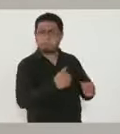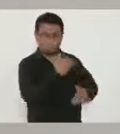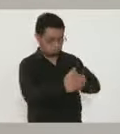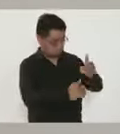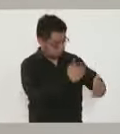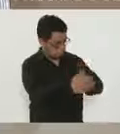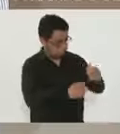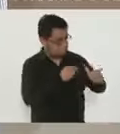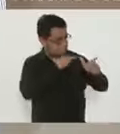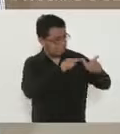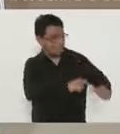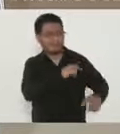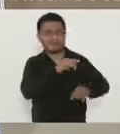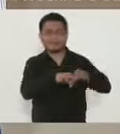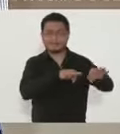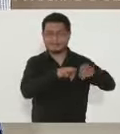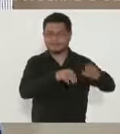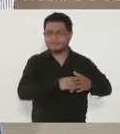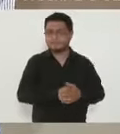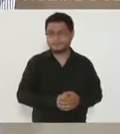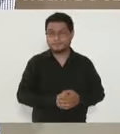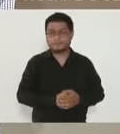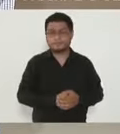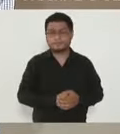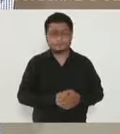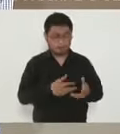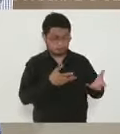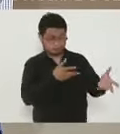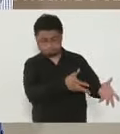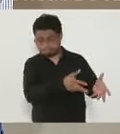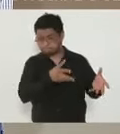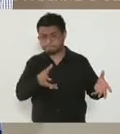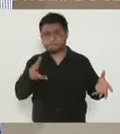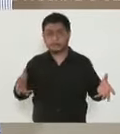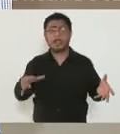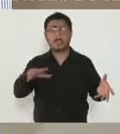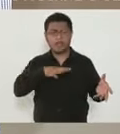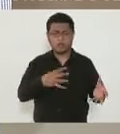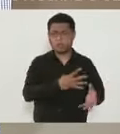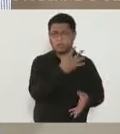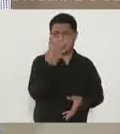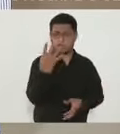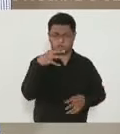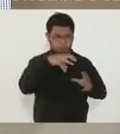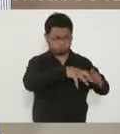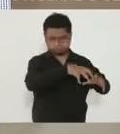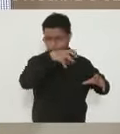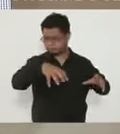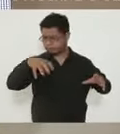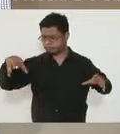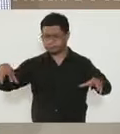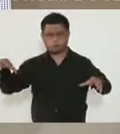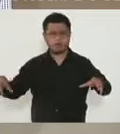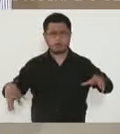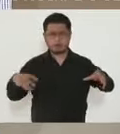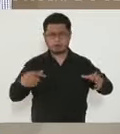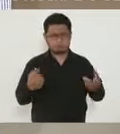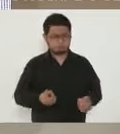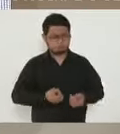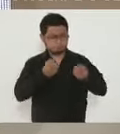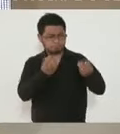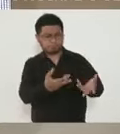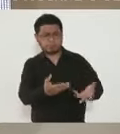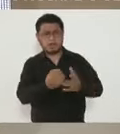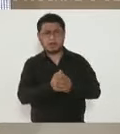tren. En el tramo también se han instalado 4 plantas de concreto, como mencionó la señorita Phillips,